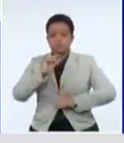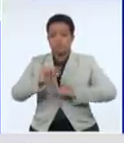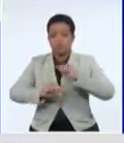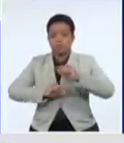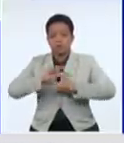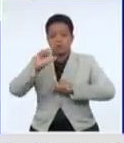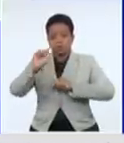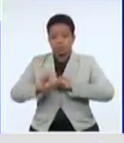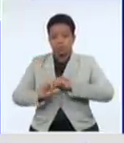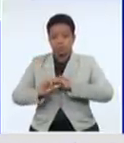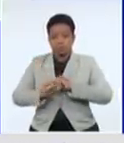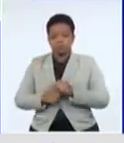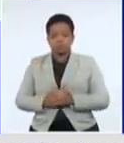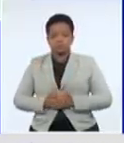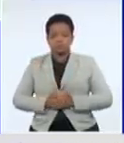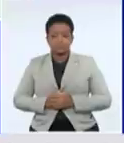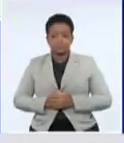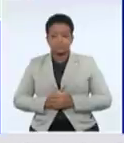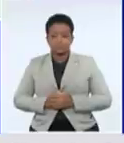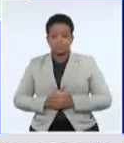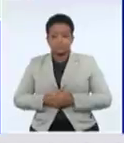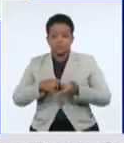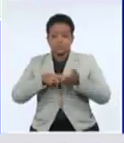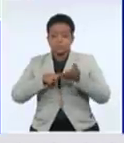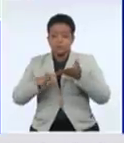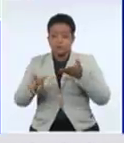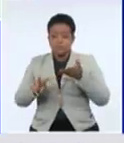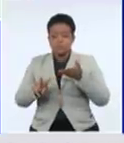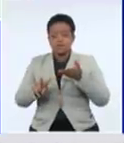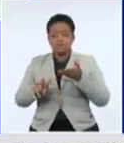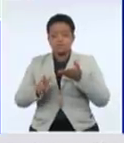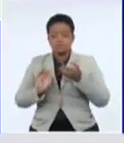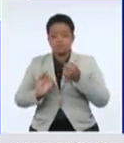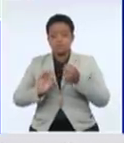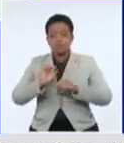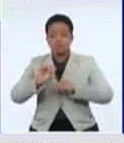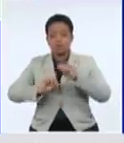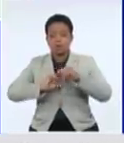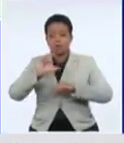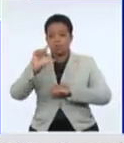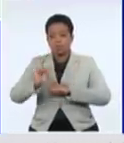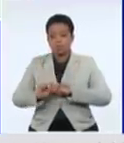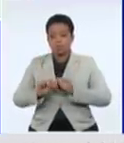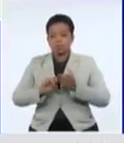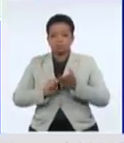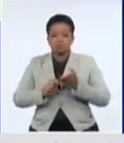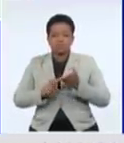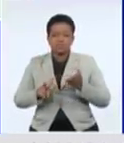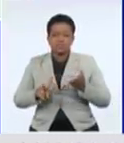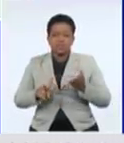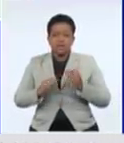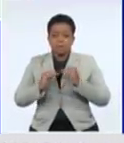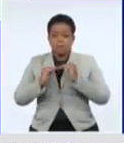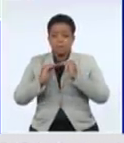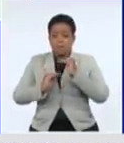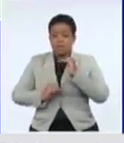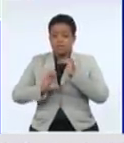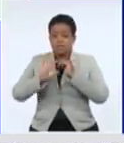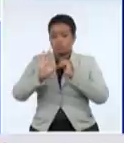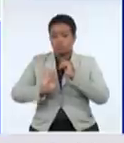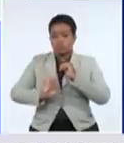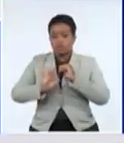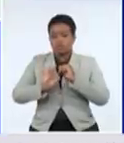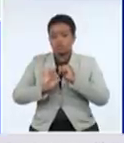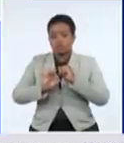número de provincias que tienen una positividad elevada. Por debajo del 5%,